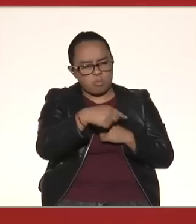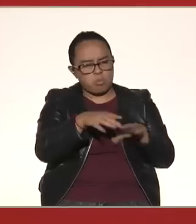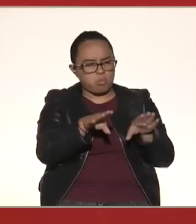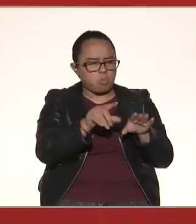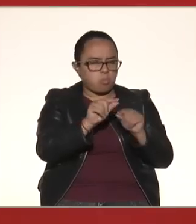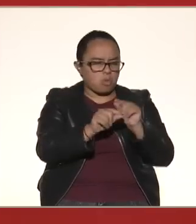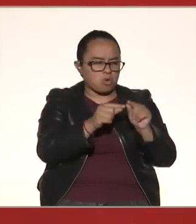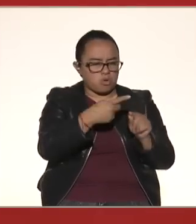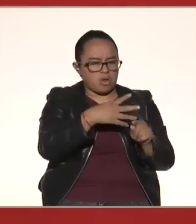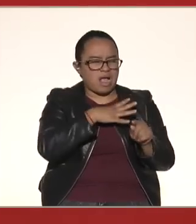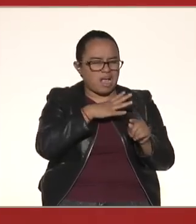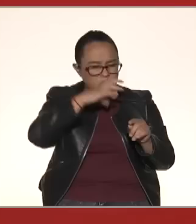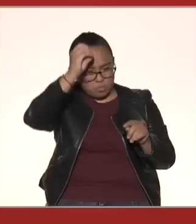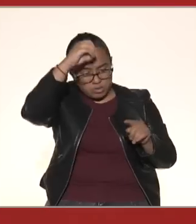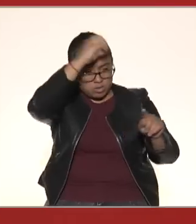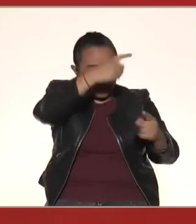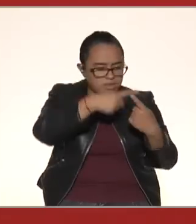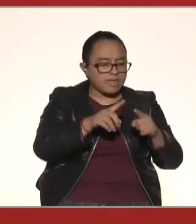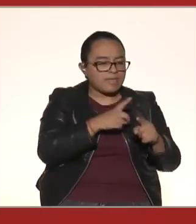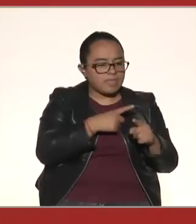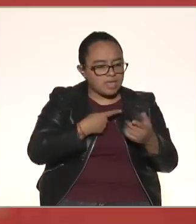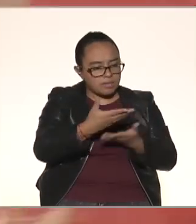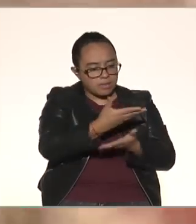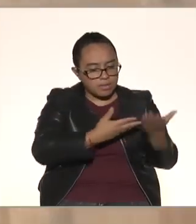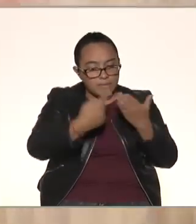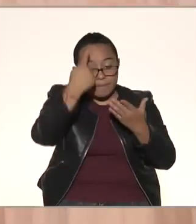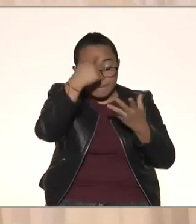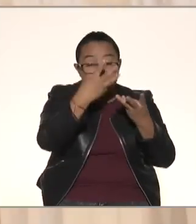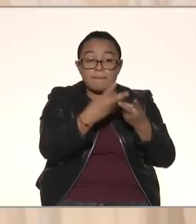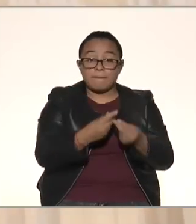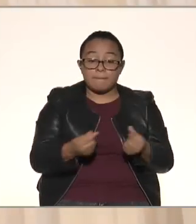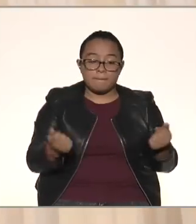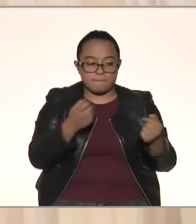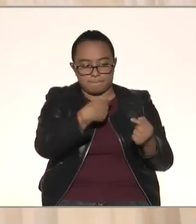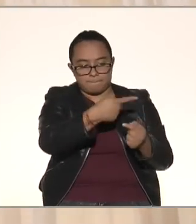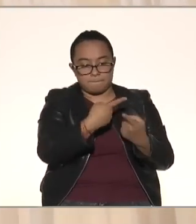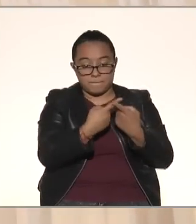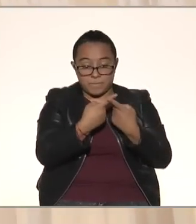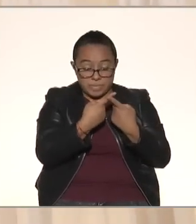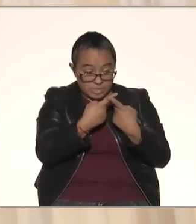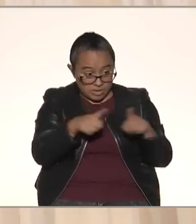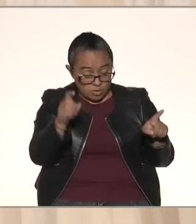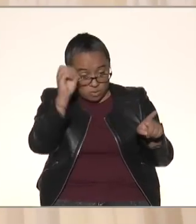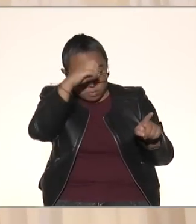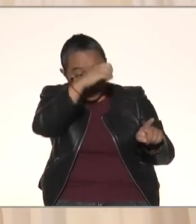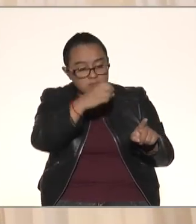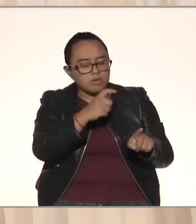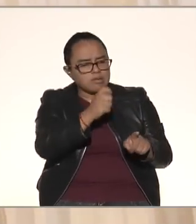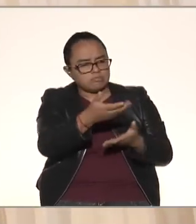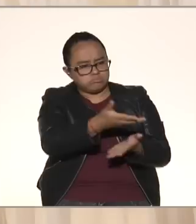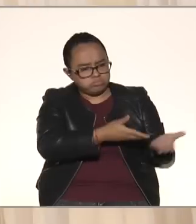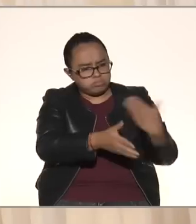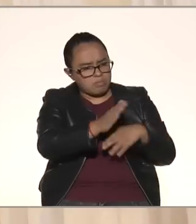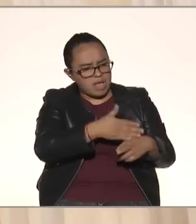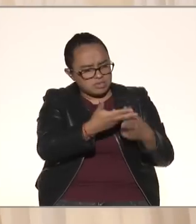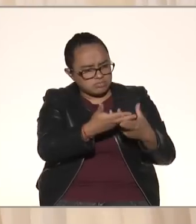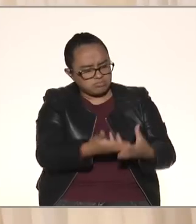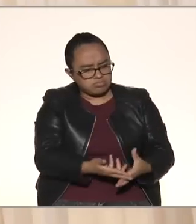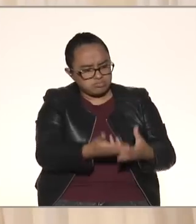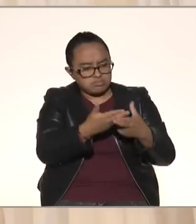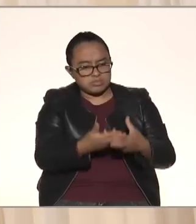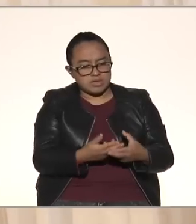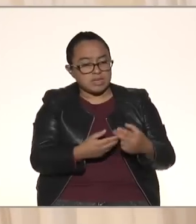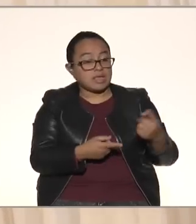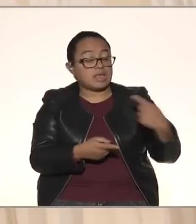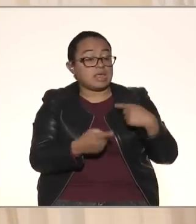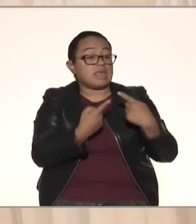esas perezas, entendiendo siempre la diferencia que hay entre nosotros, porque esas diferencias nos enriquecen a ambas partes. Las diferencias nunca